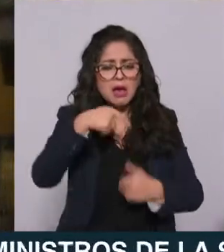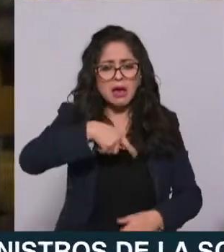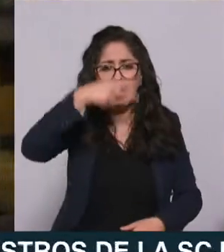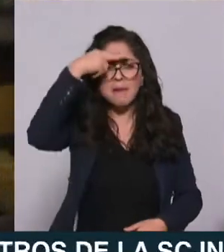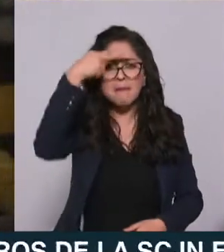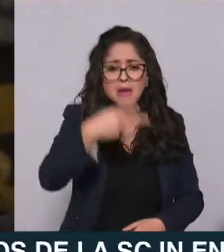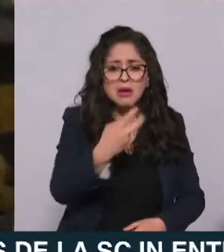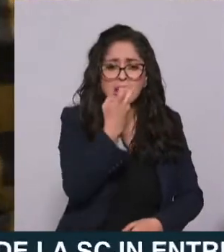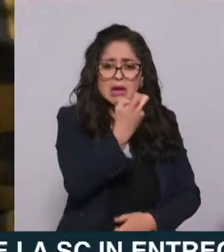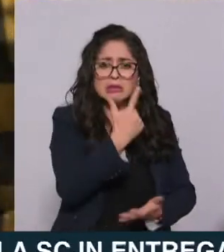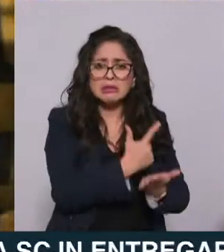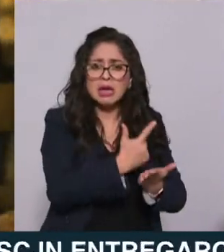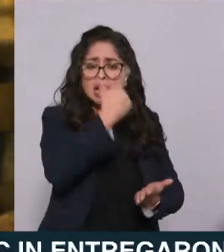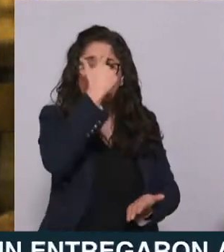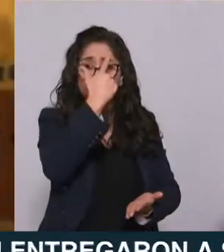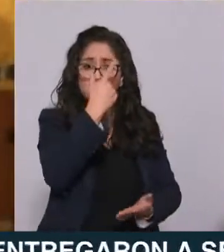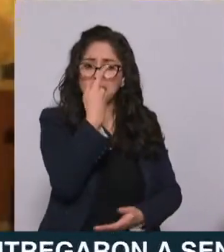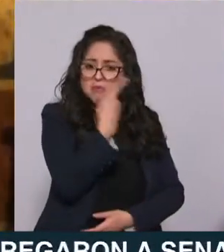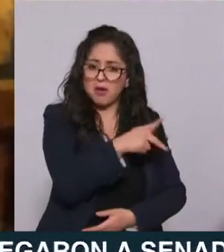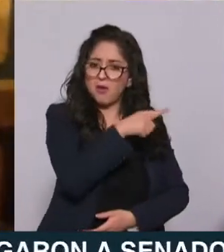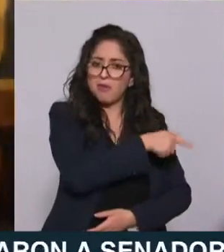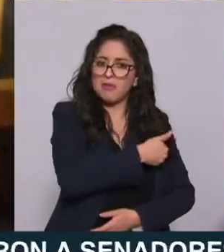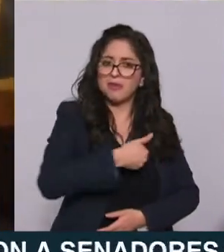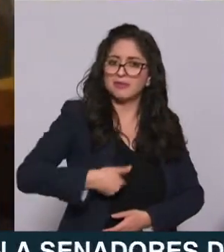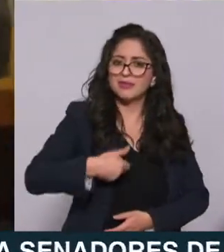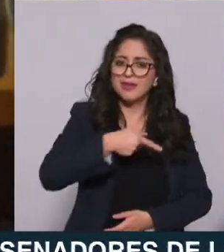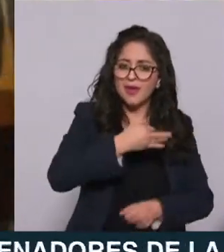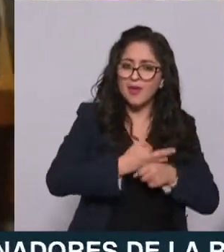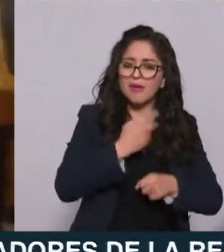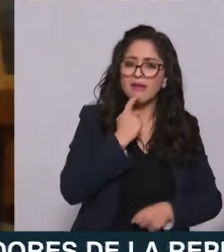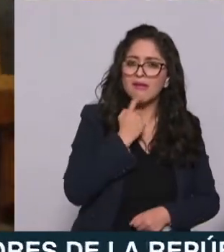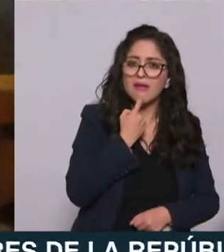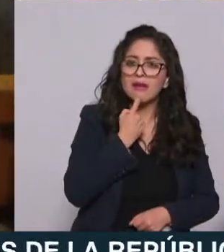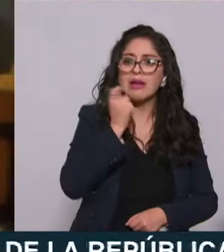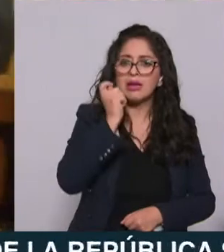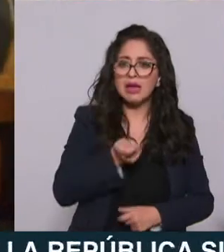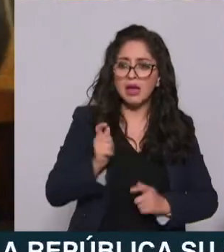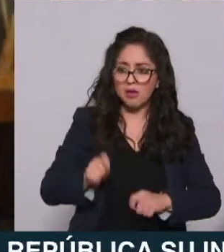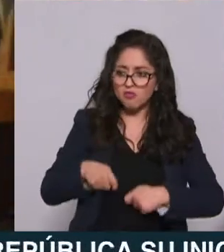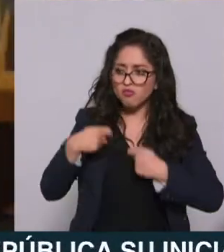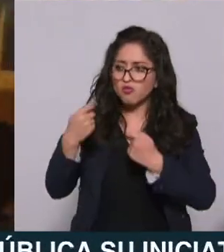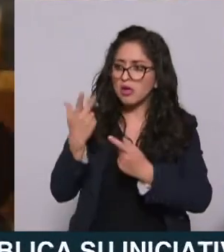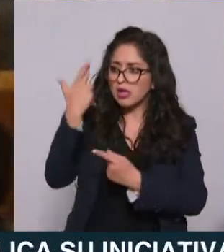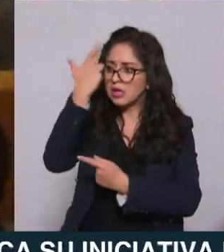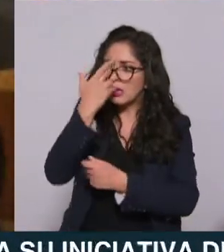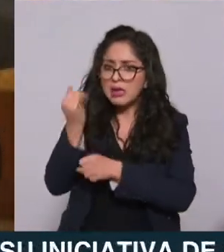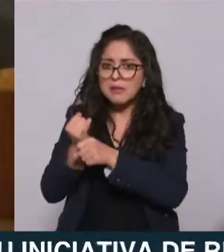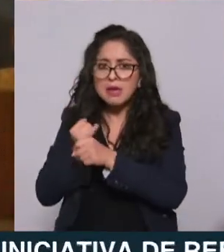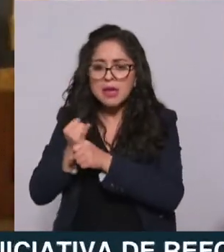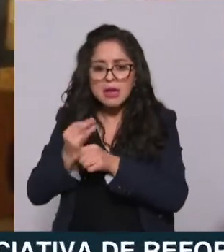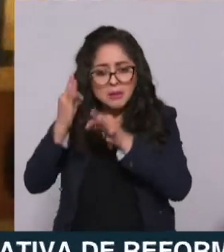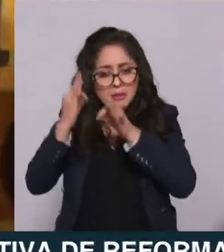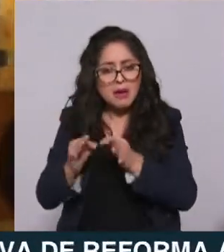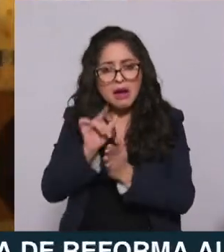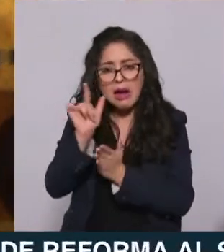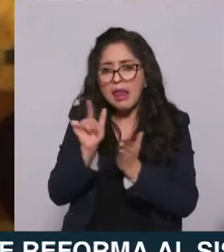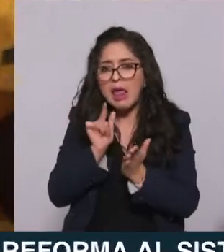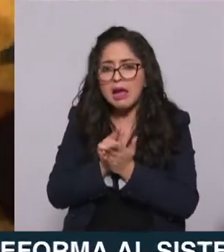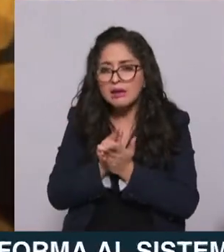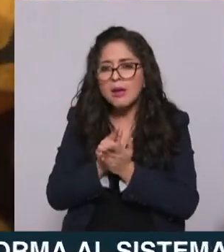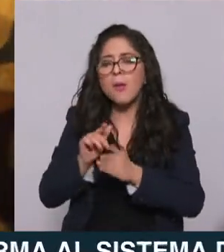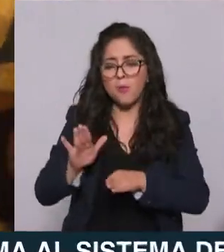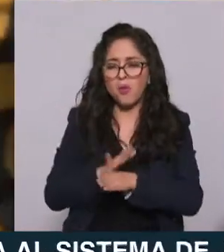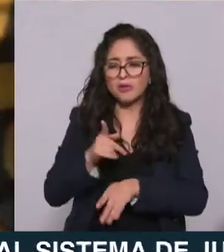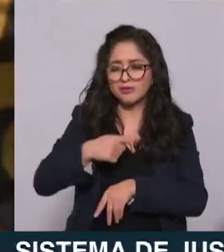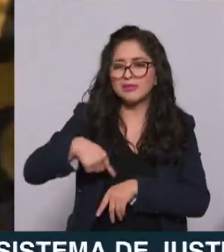dado el paso más importante, que es proceder legalmente. Y esto pone en tela de duda realmente si